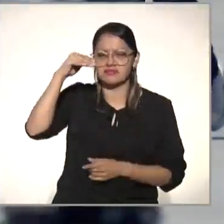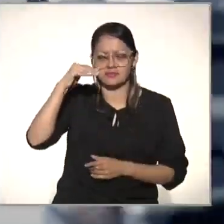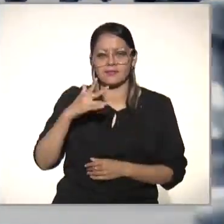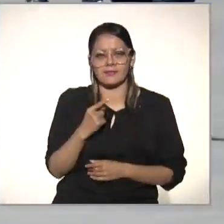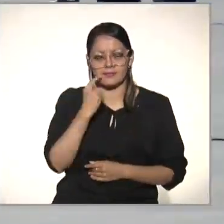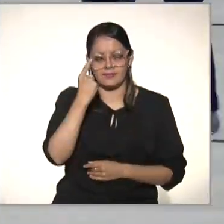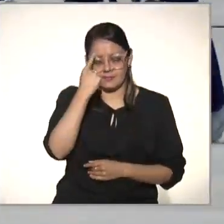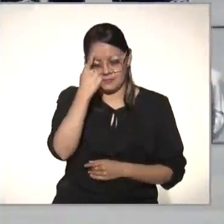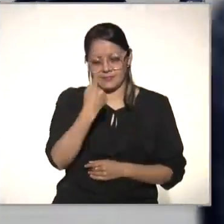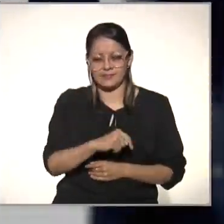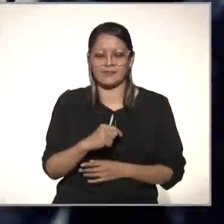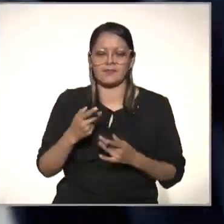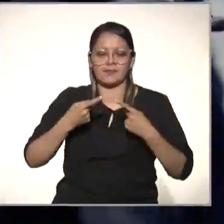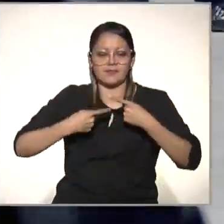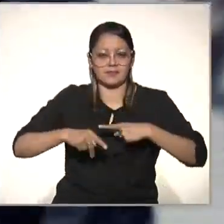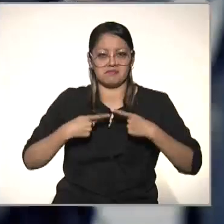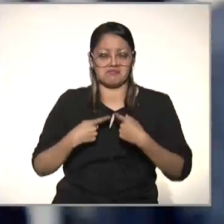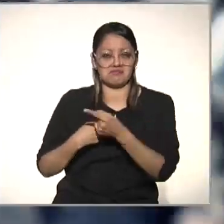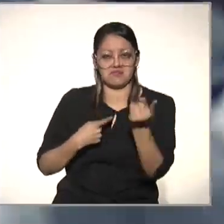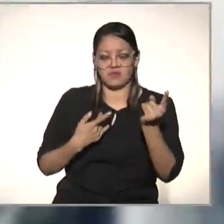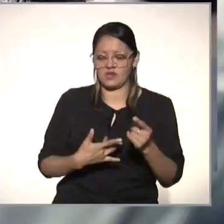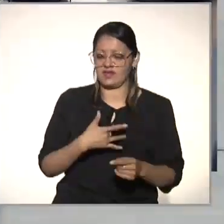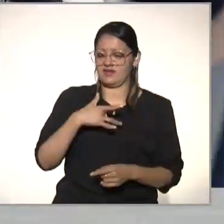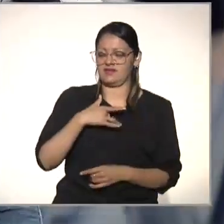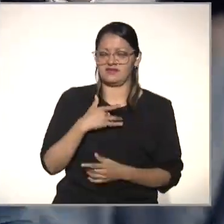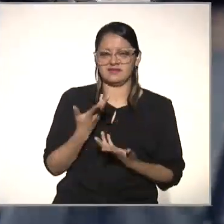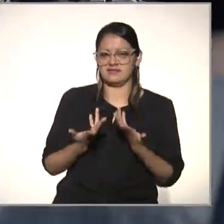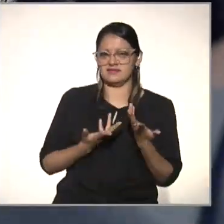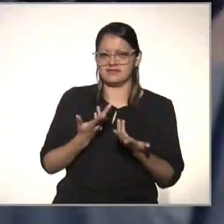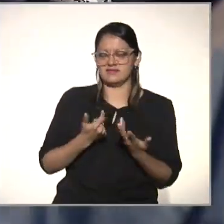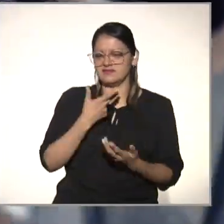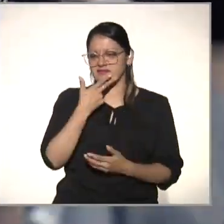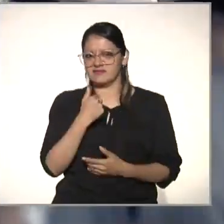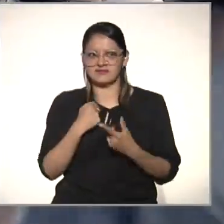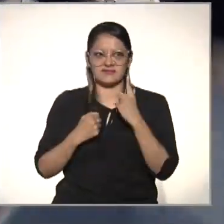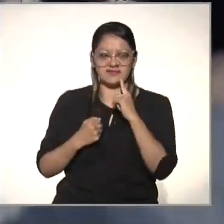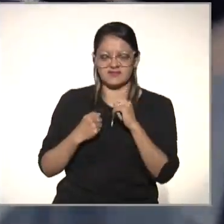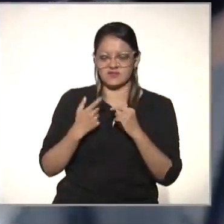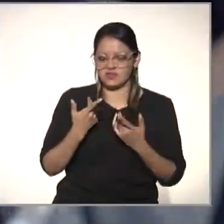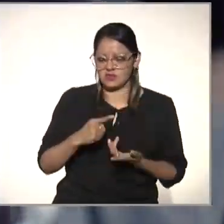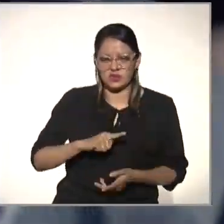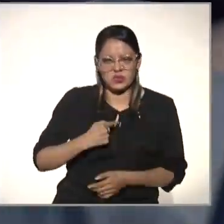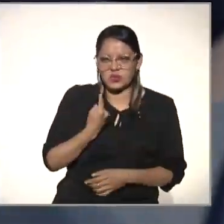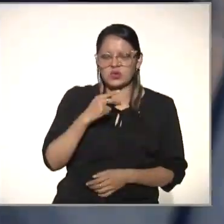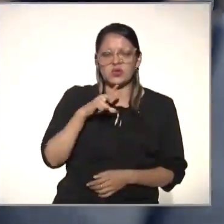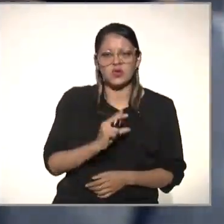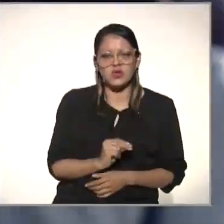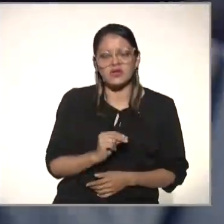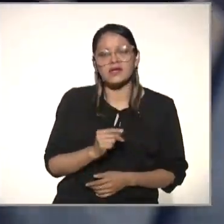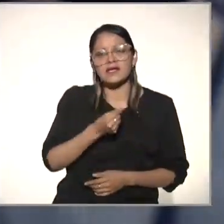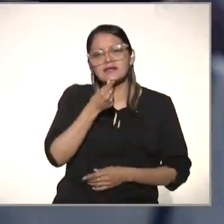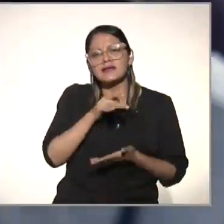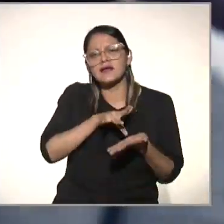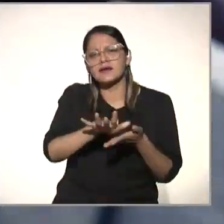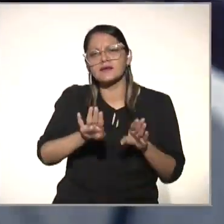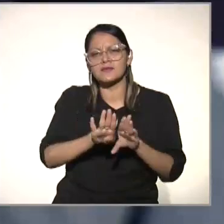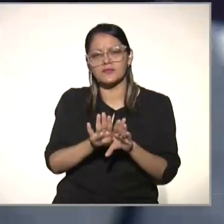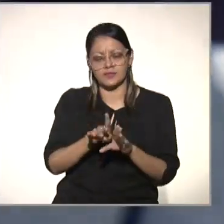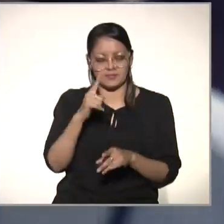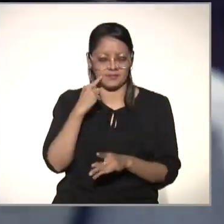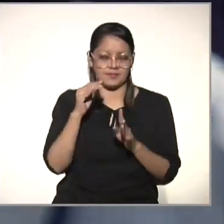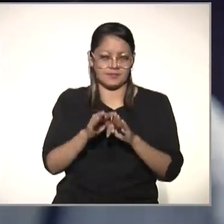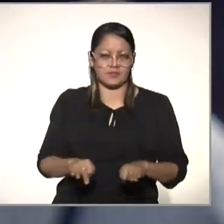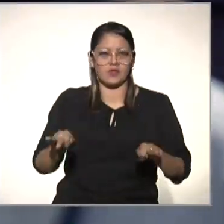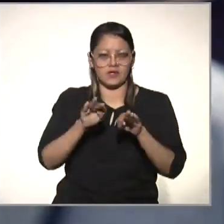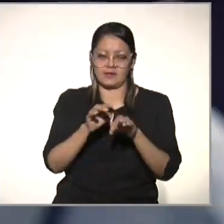apoyar a las personas que no se identifican con ningún género, a los niños, es muy importante